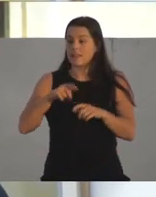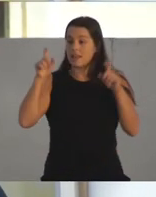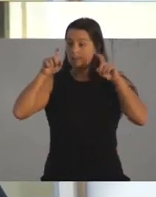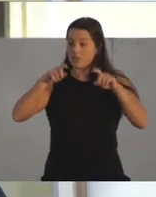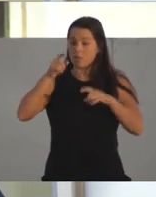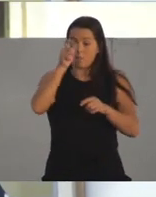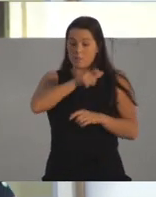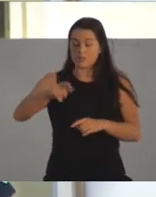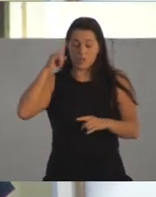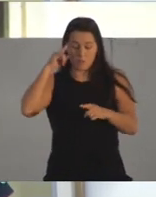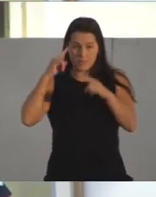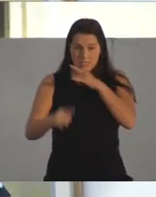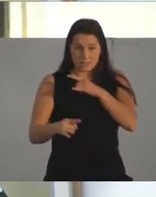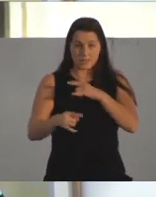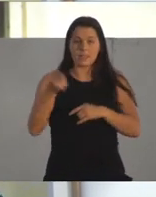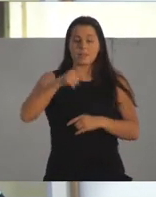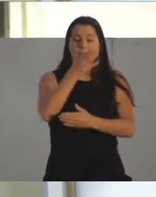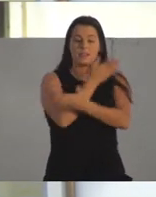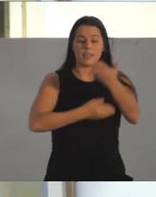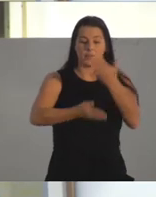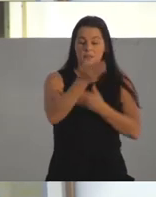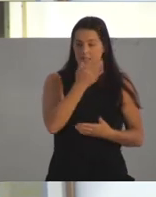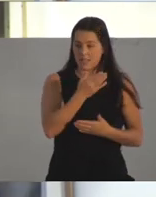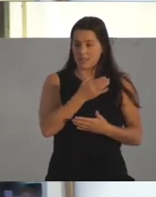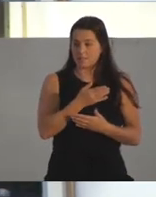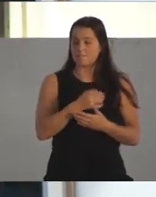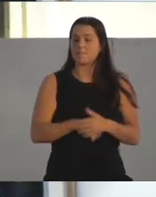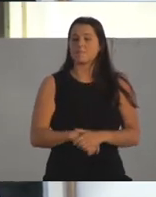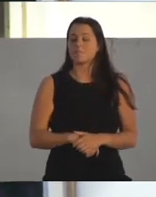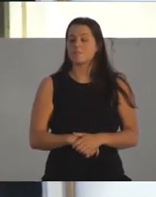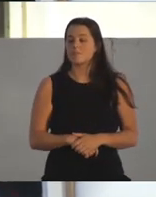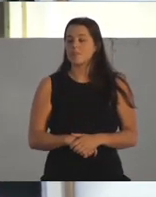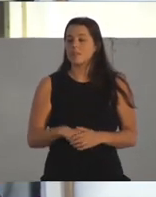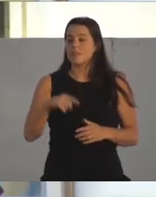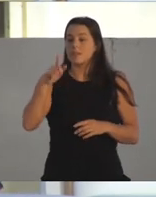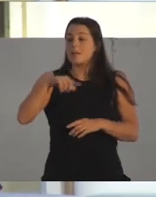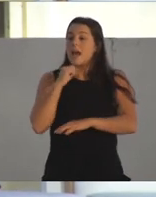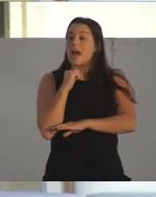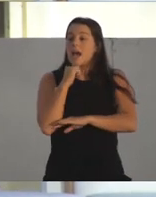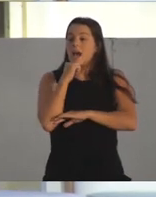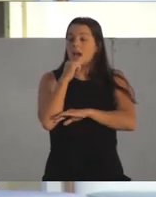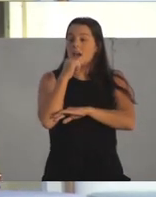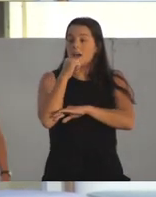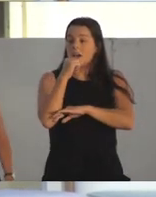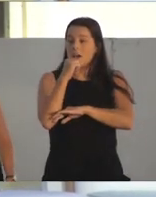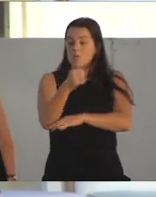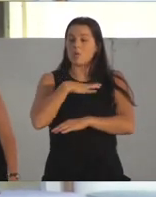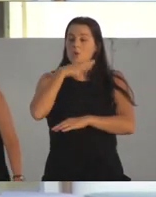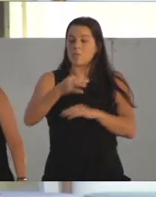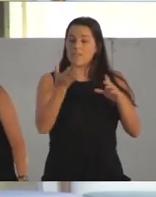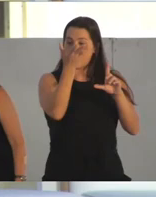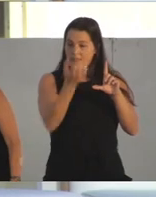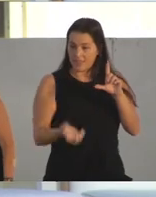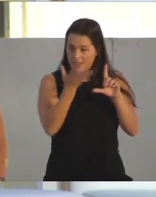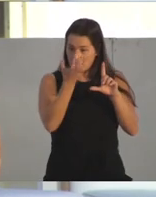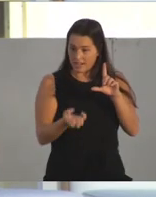parálisis cerebral y otras discapacidades con grandes necesidades de apoyo, que está disponible para quien quiera descargársela en nuestra